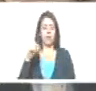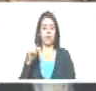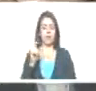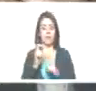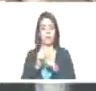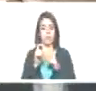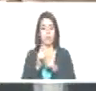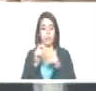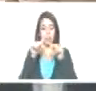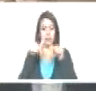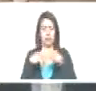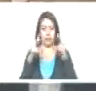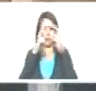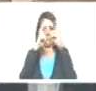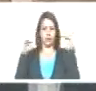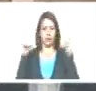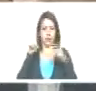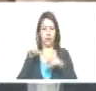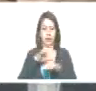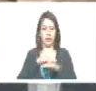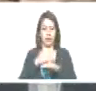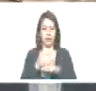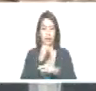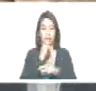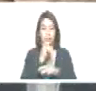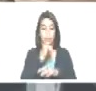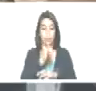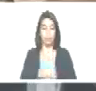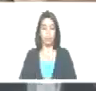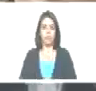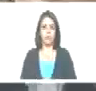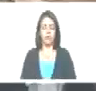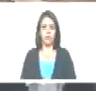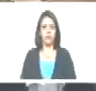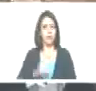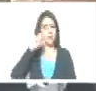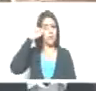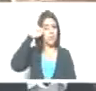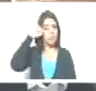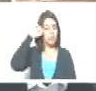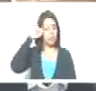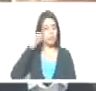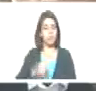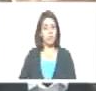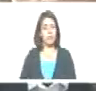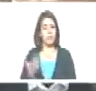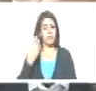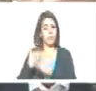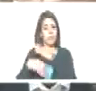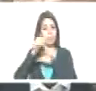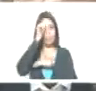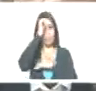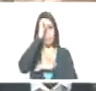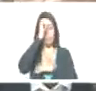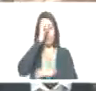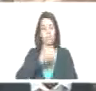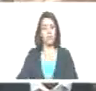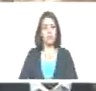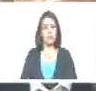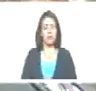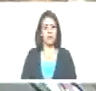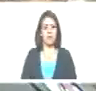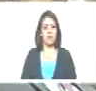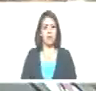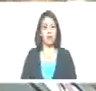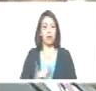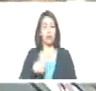punto de palabra, de información, para recordar que el pasado domingo estamos celebrando